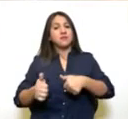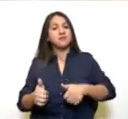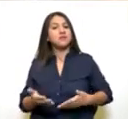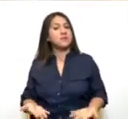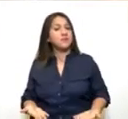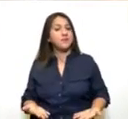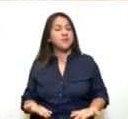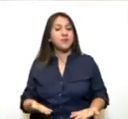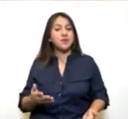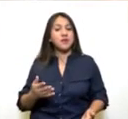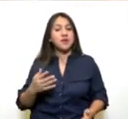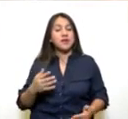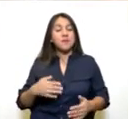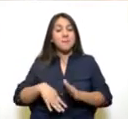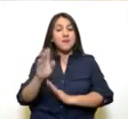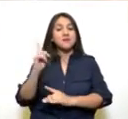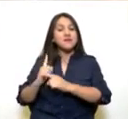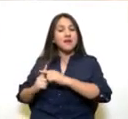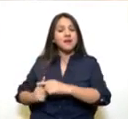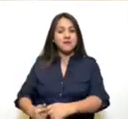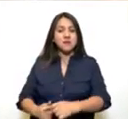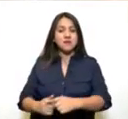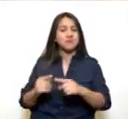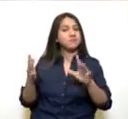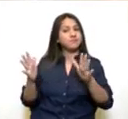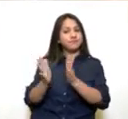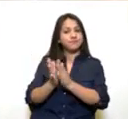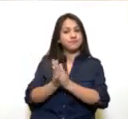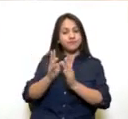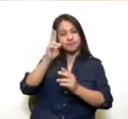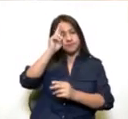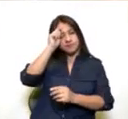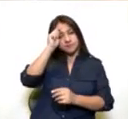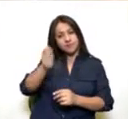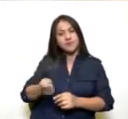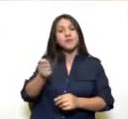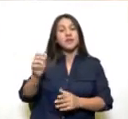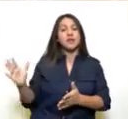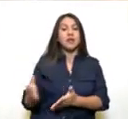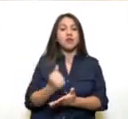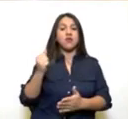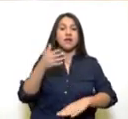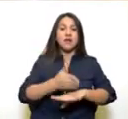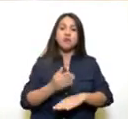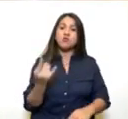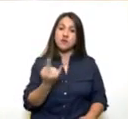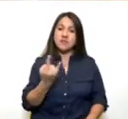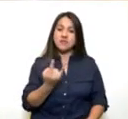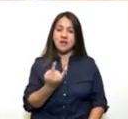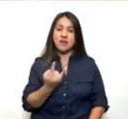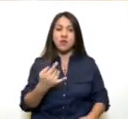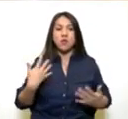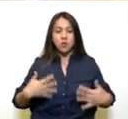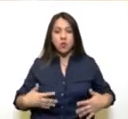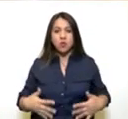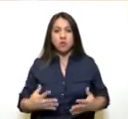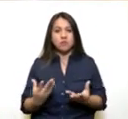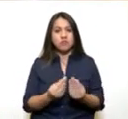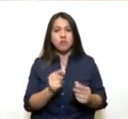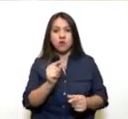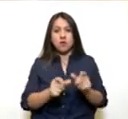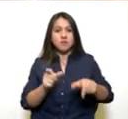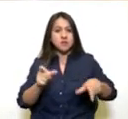creo que es meritorio a ese joven que logra llegar a la universidad o ese joven